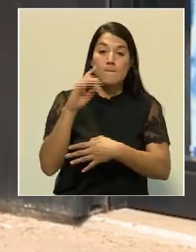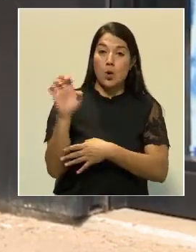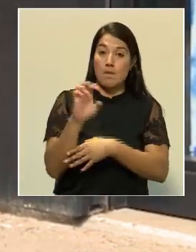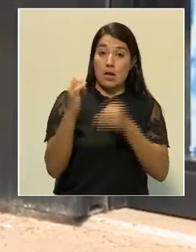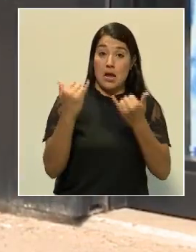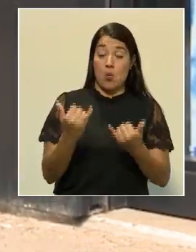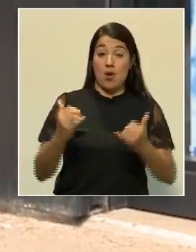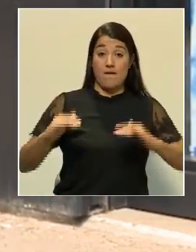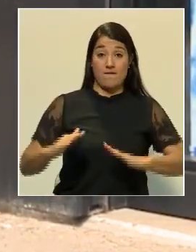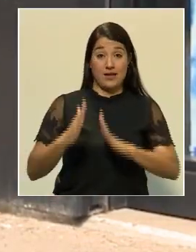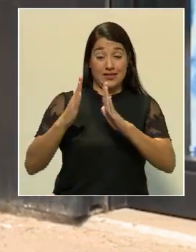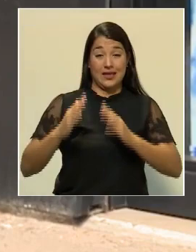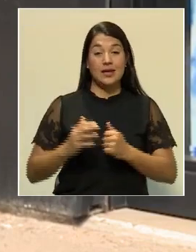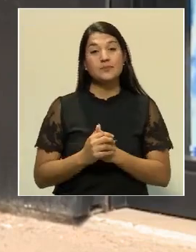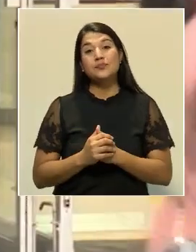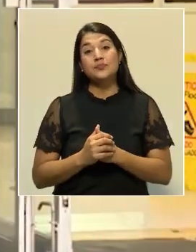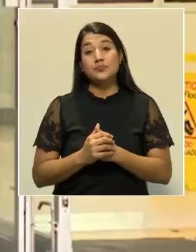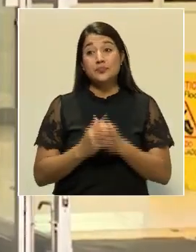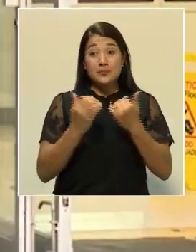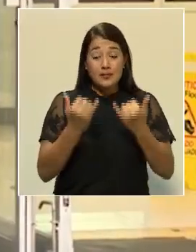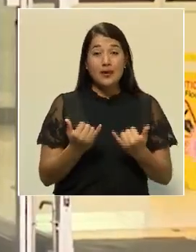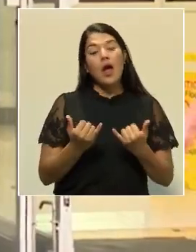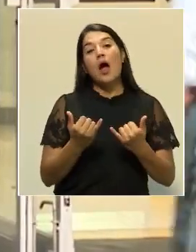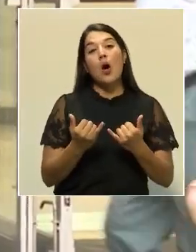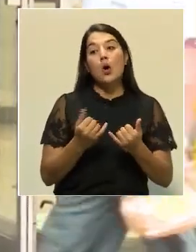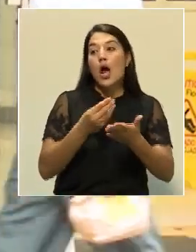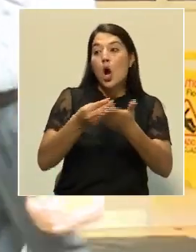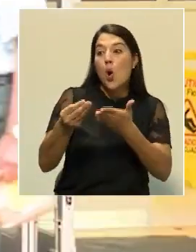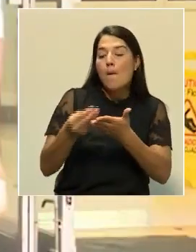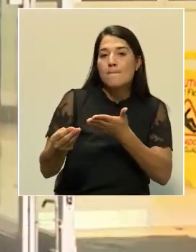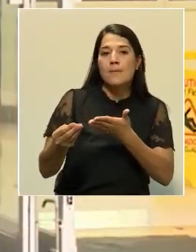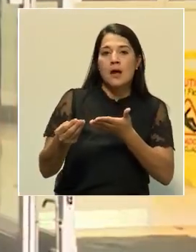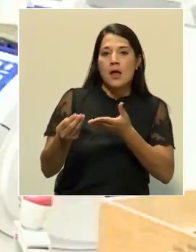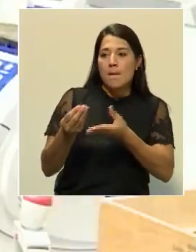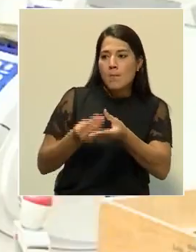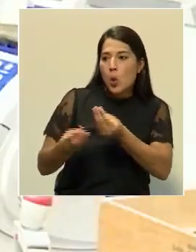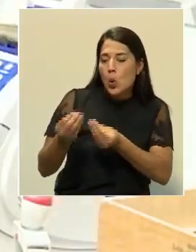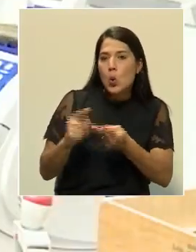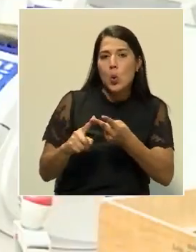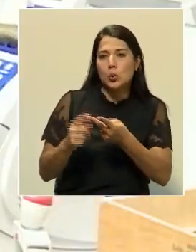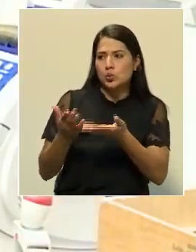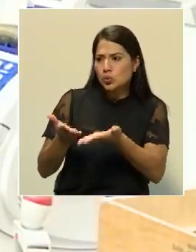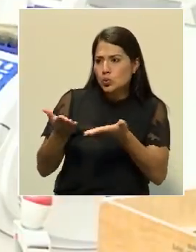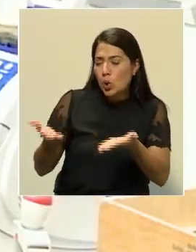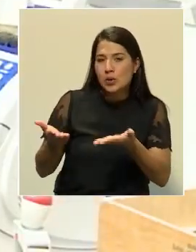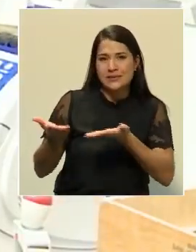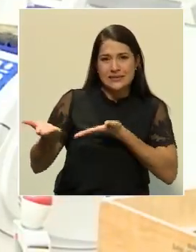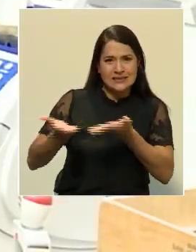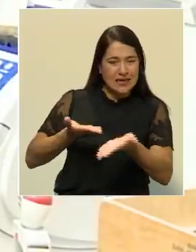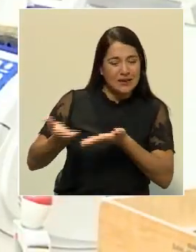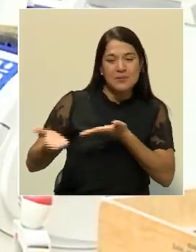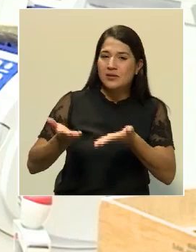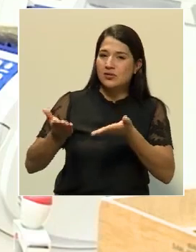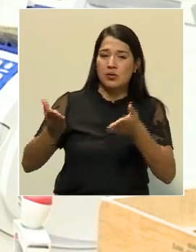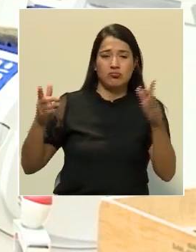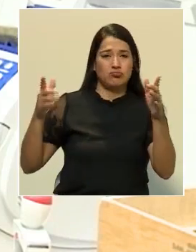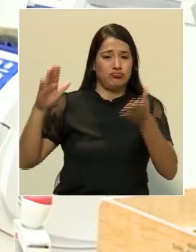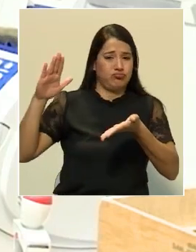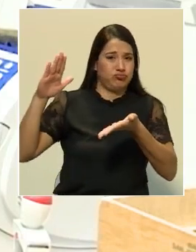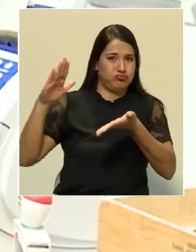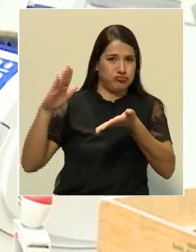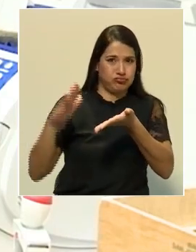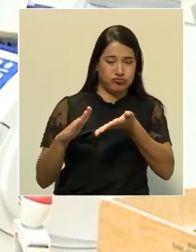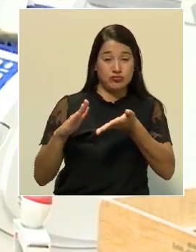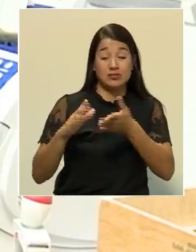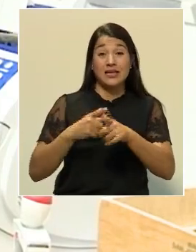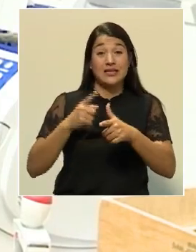se vive. La reducción en demanda externa por bienes y servicios y los efectos de la contención se tradujeron en una contracción